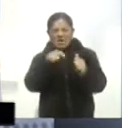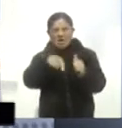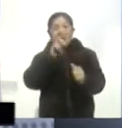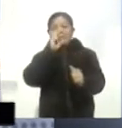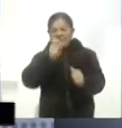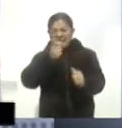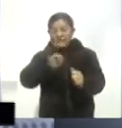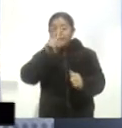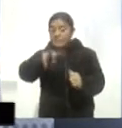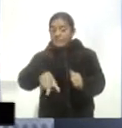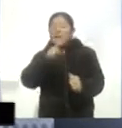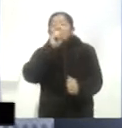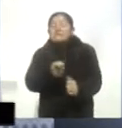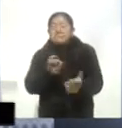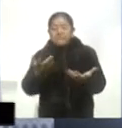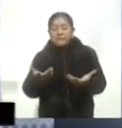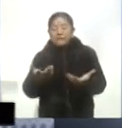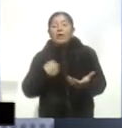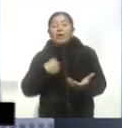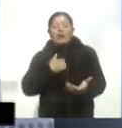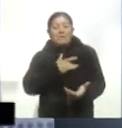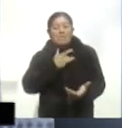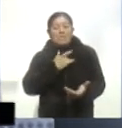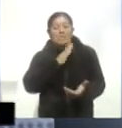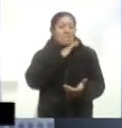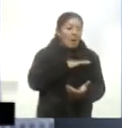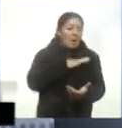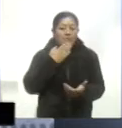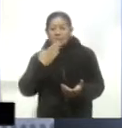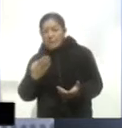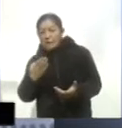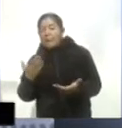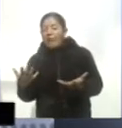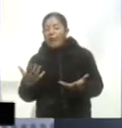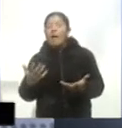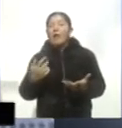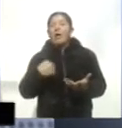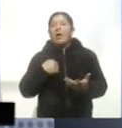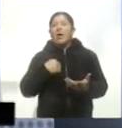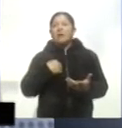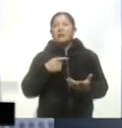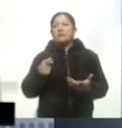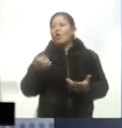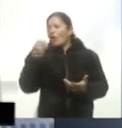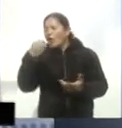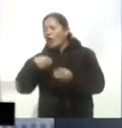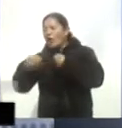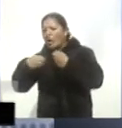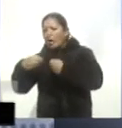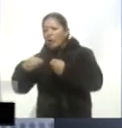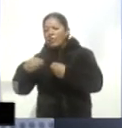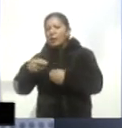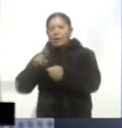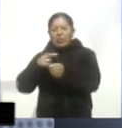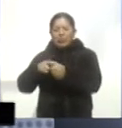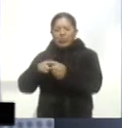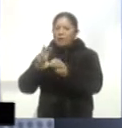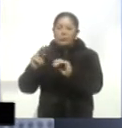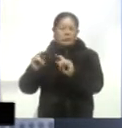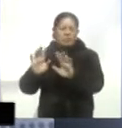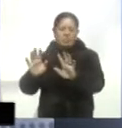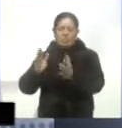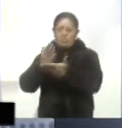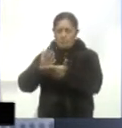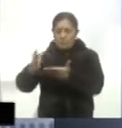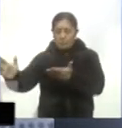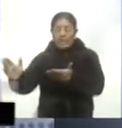ansiedad, emociones desagradables con el consumo de alguna sustancia. Podríamos sustituir el consumo de una sustancia por